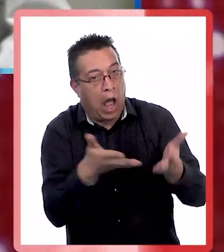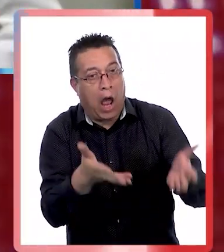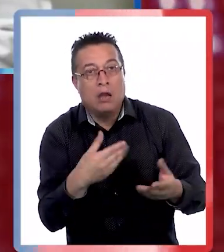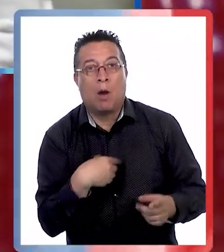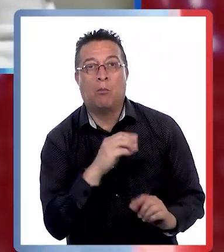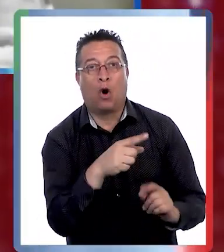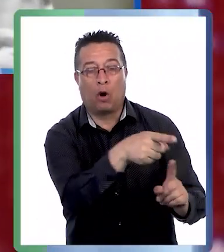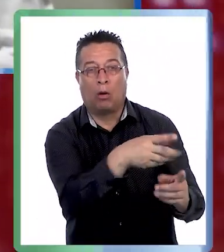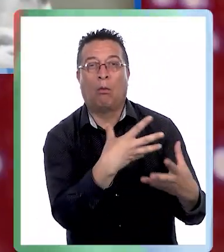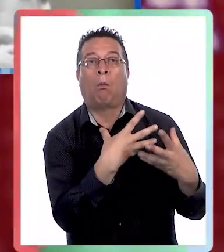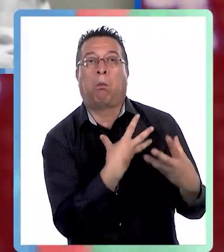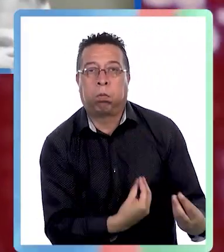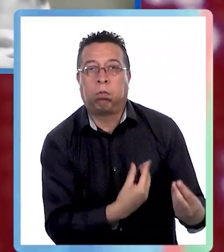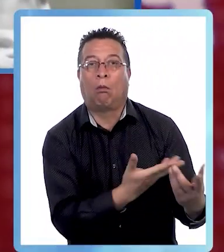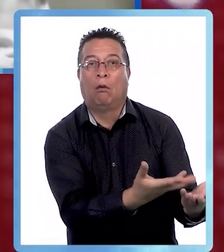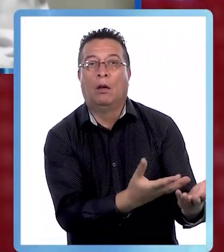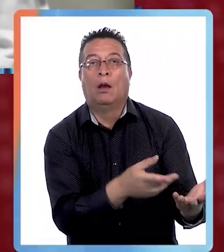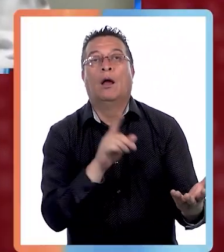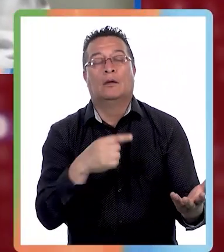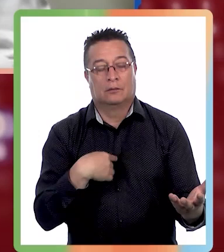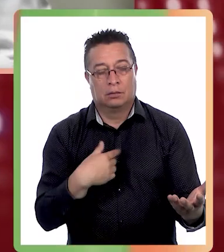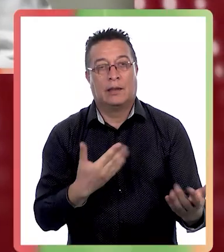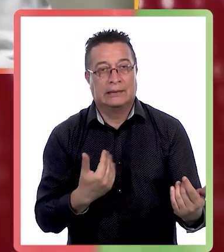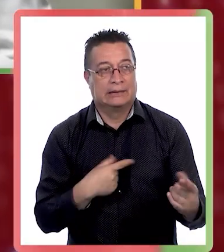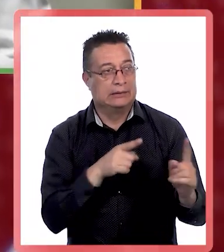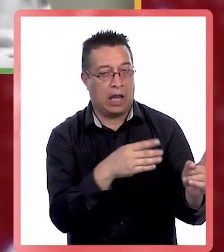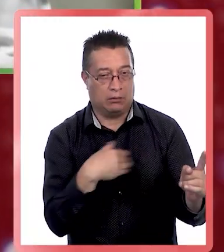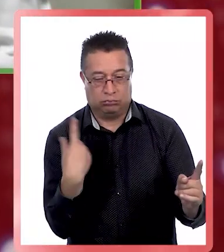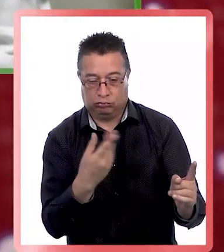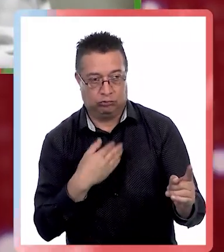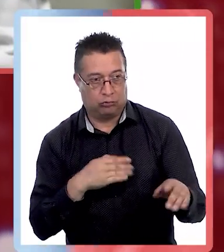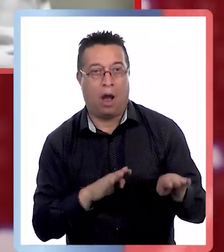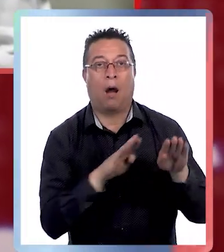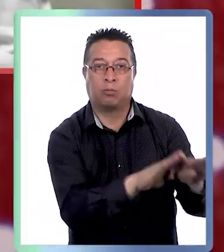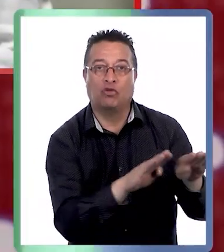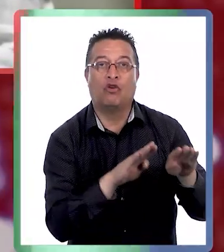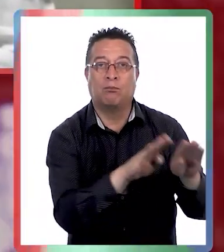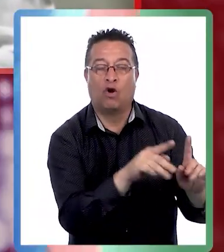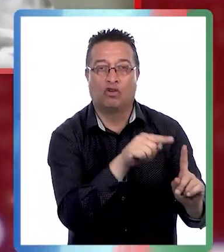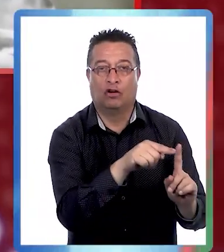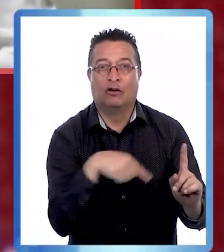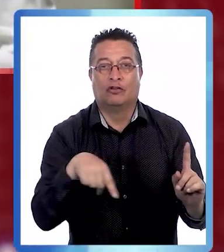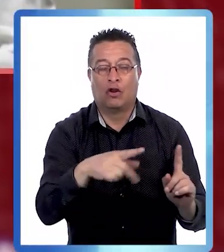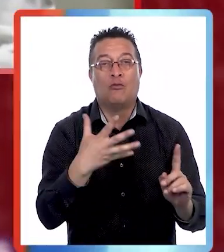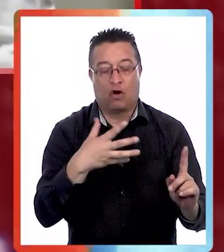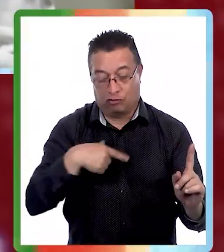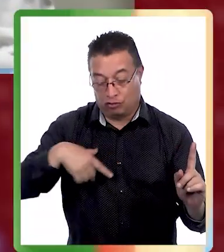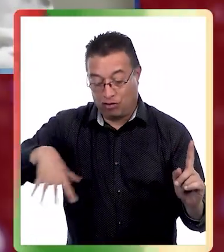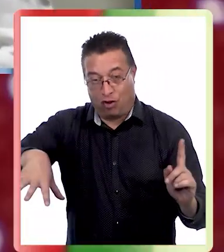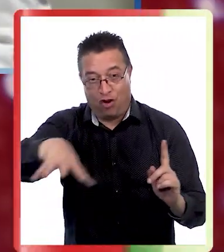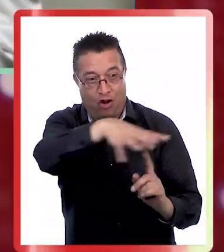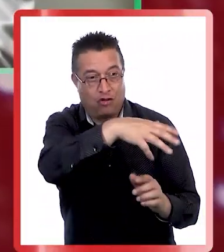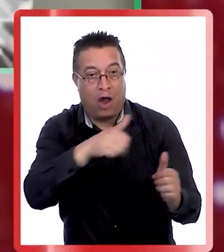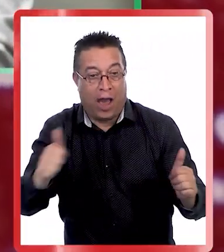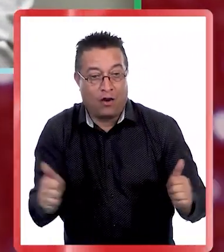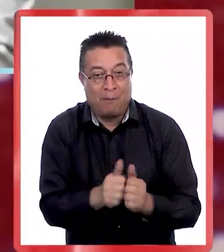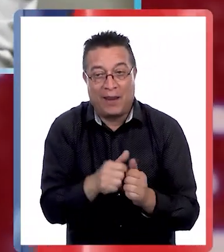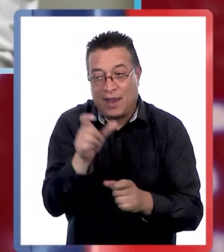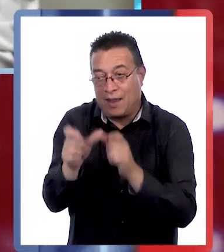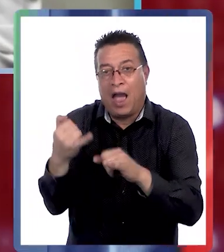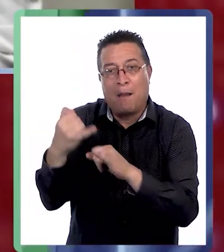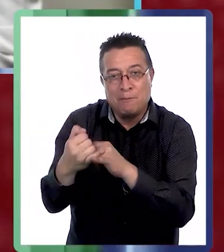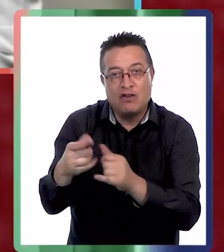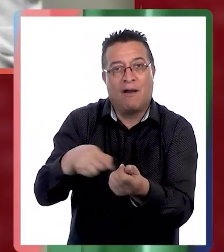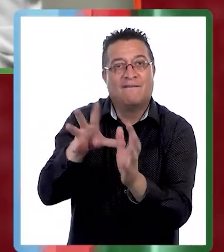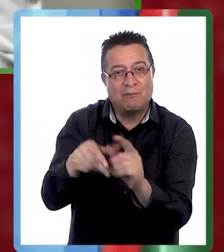sea acorde a lo que llega a necesitar la persona que está recibiendo el tratamiento de cáncer. ¿Cómo viene a influir este acompañamiento externo para que